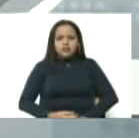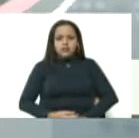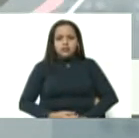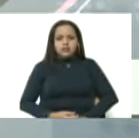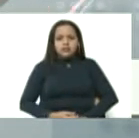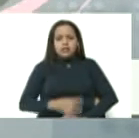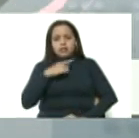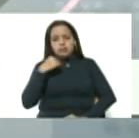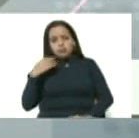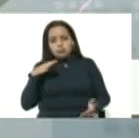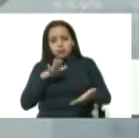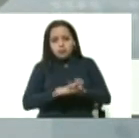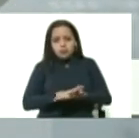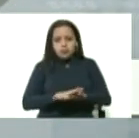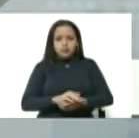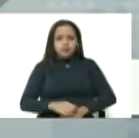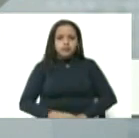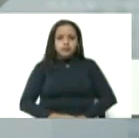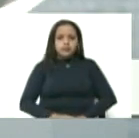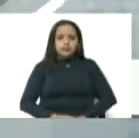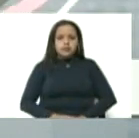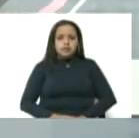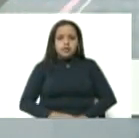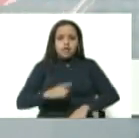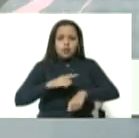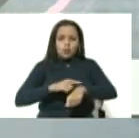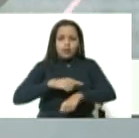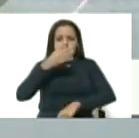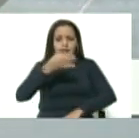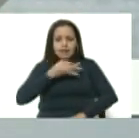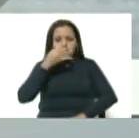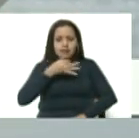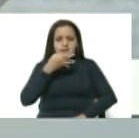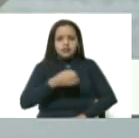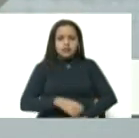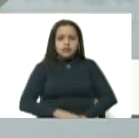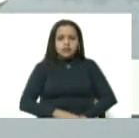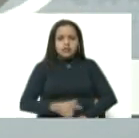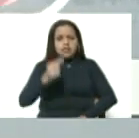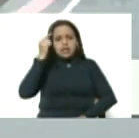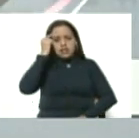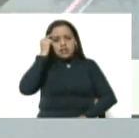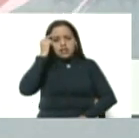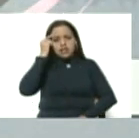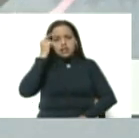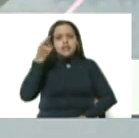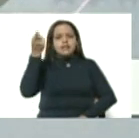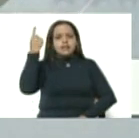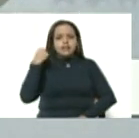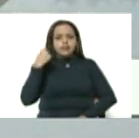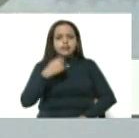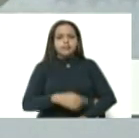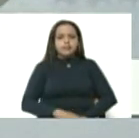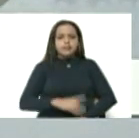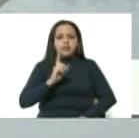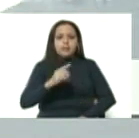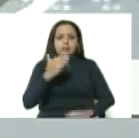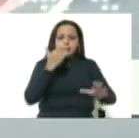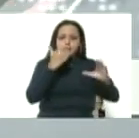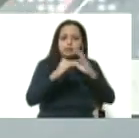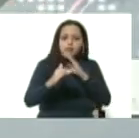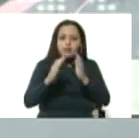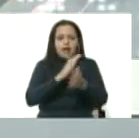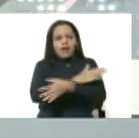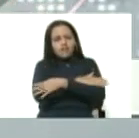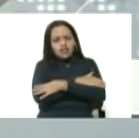falleció, en consecuencia, en horas de la tarde del día de ayer. Mandamos también un